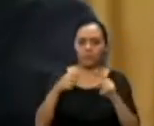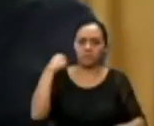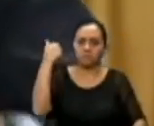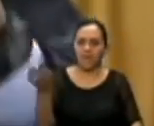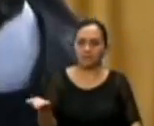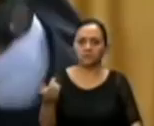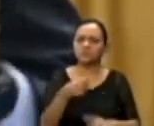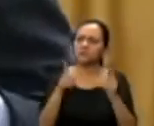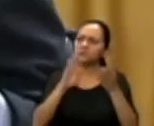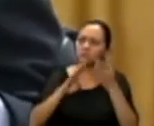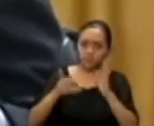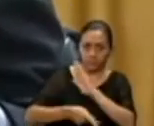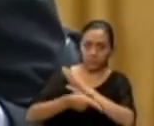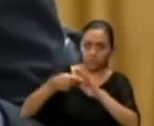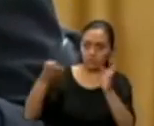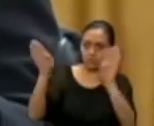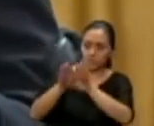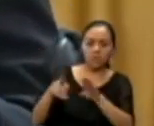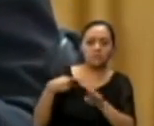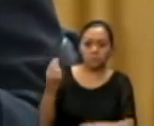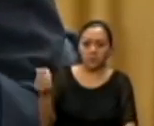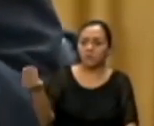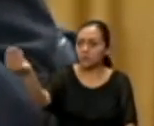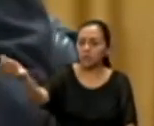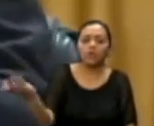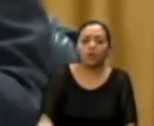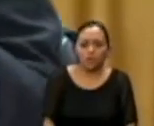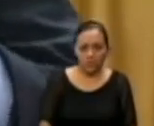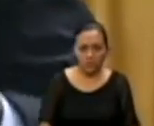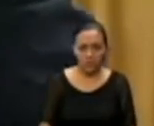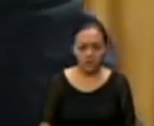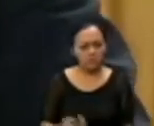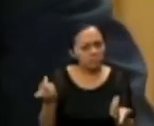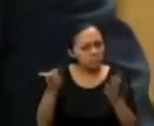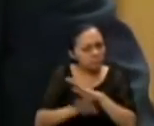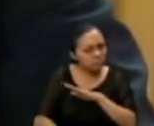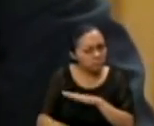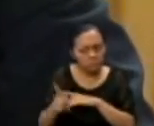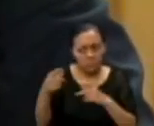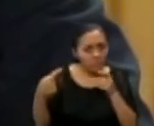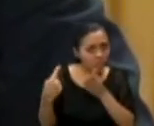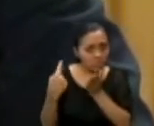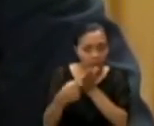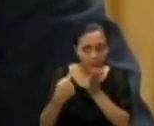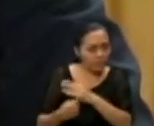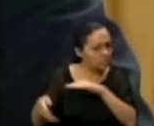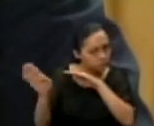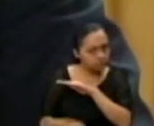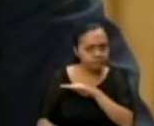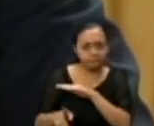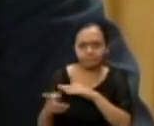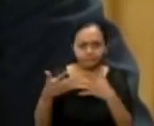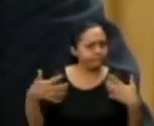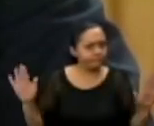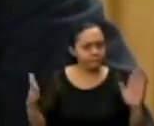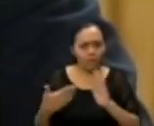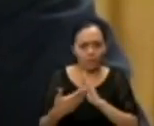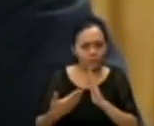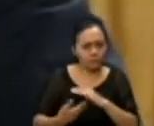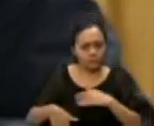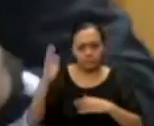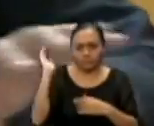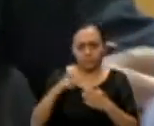es decir es tan mediocre son tan mediocres y ciertos cierta autores locales de oposición en amazonía